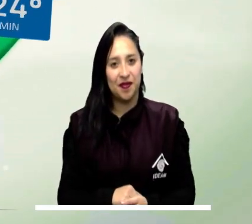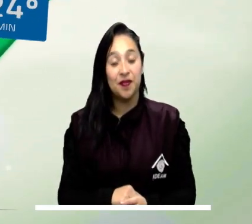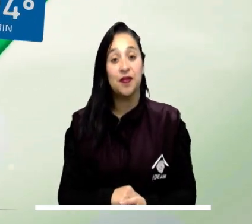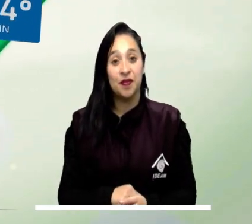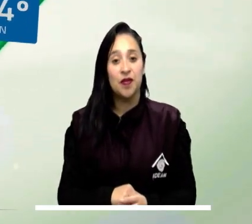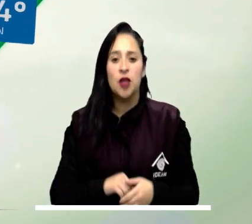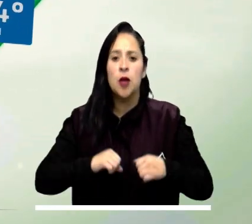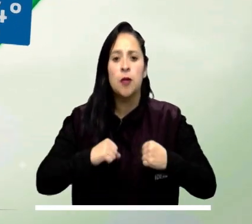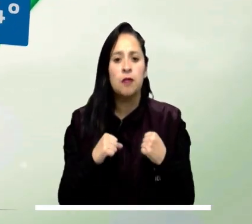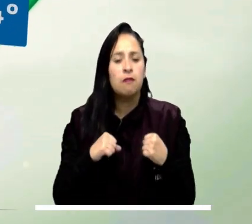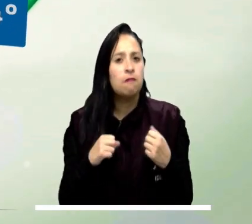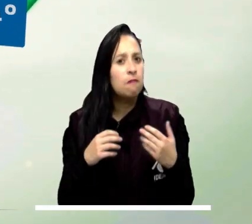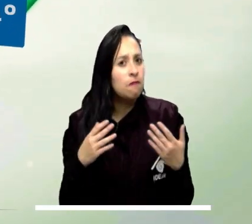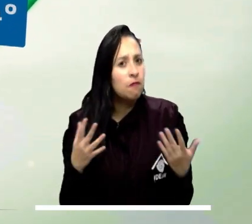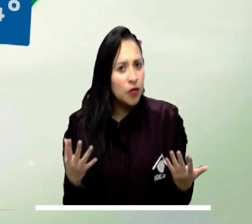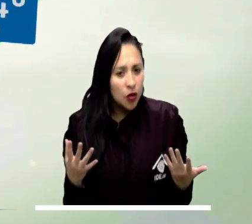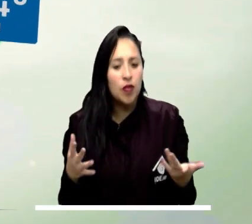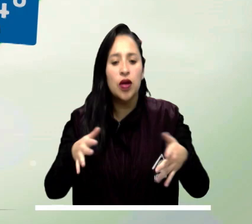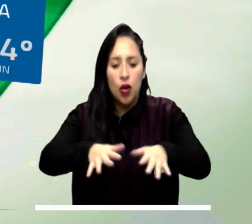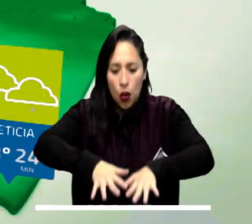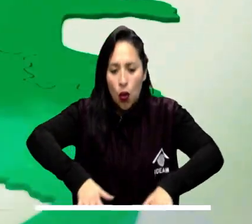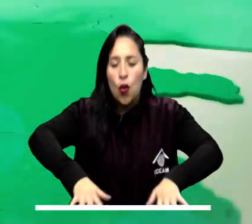Vaupés.